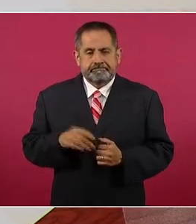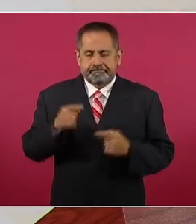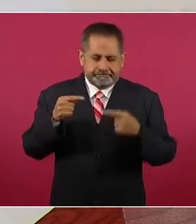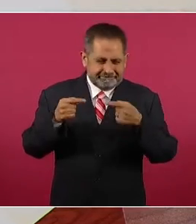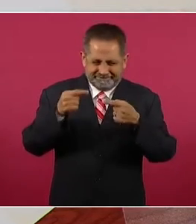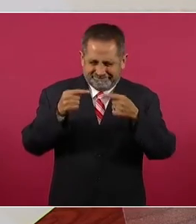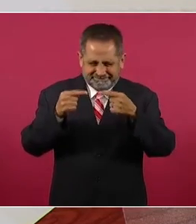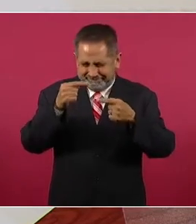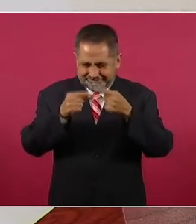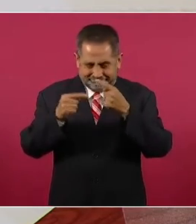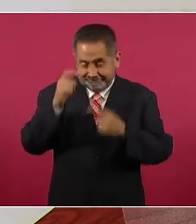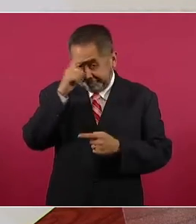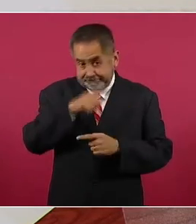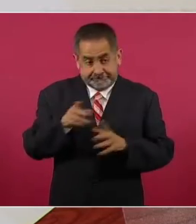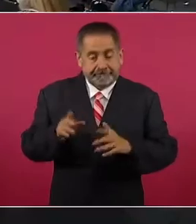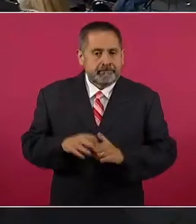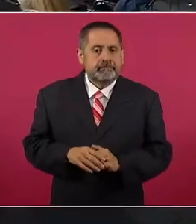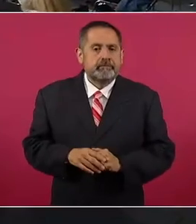polémica,